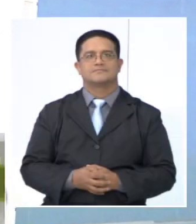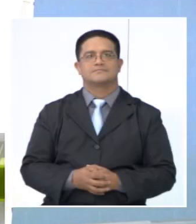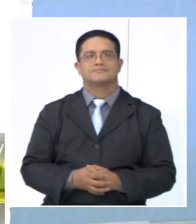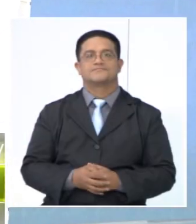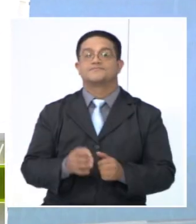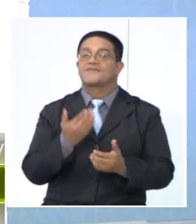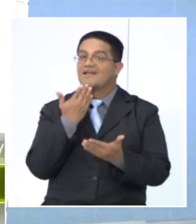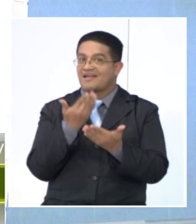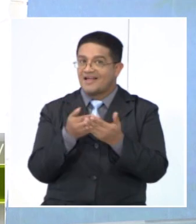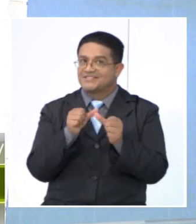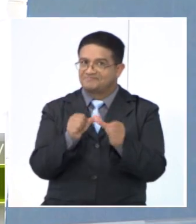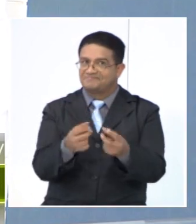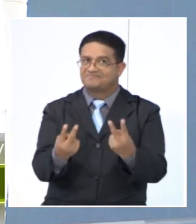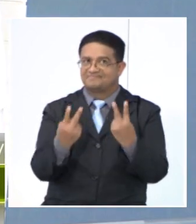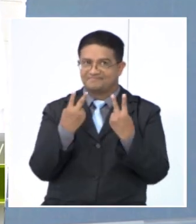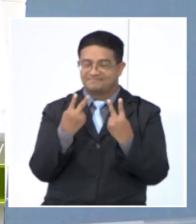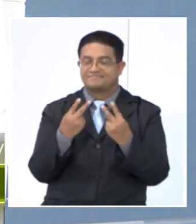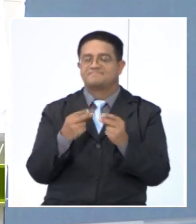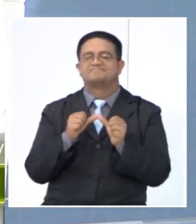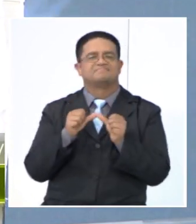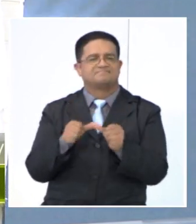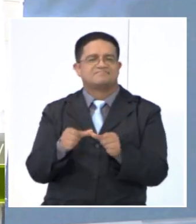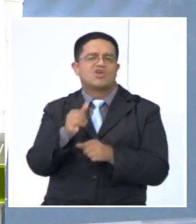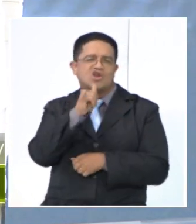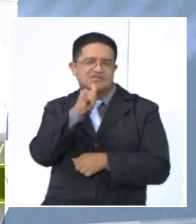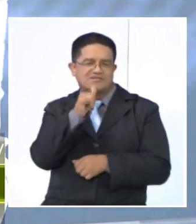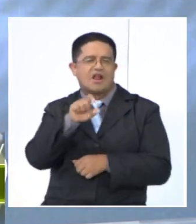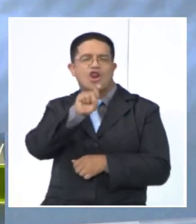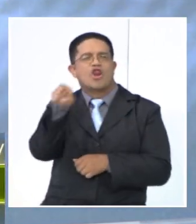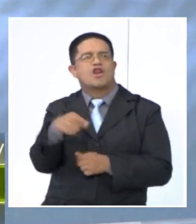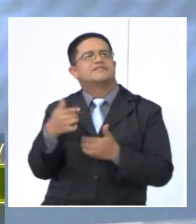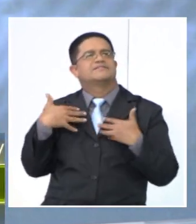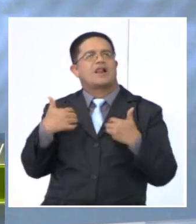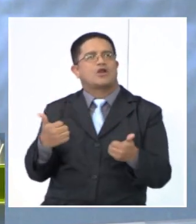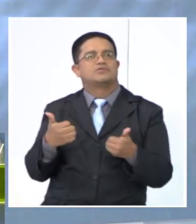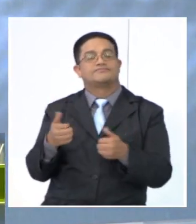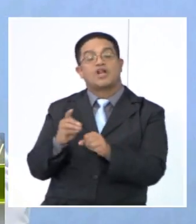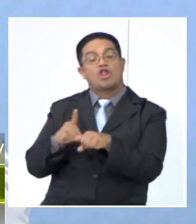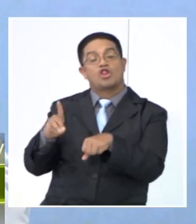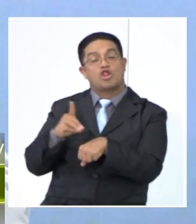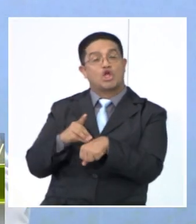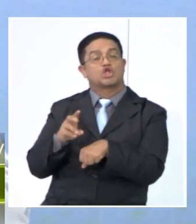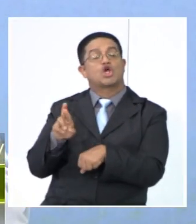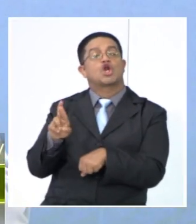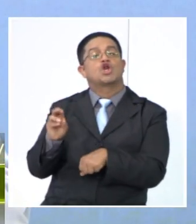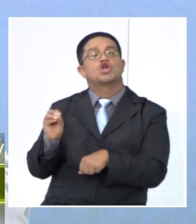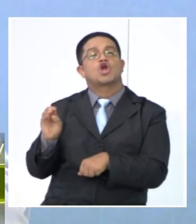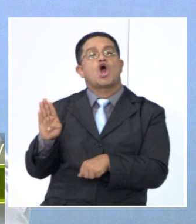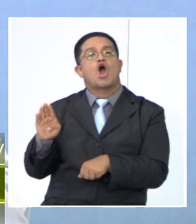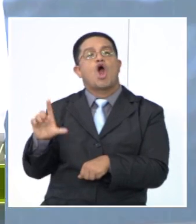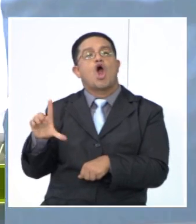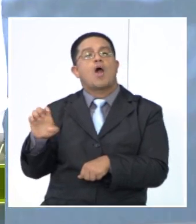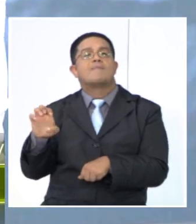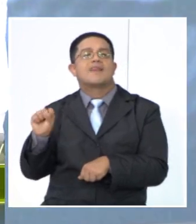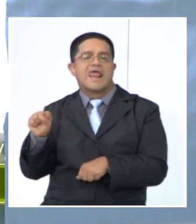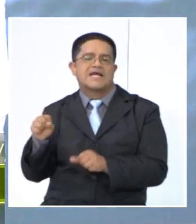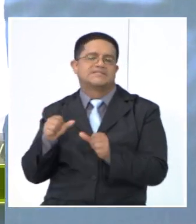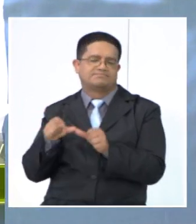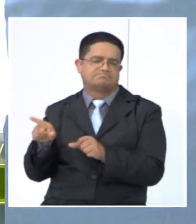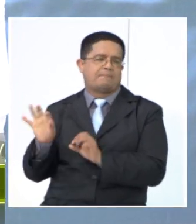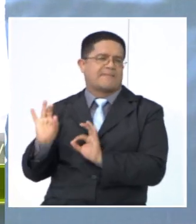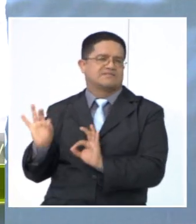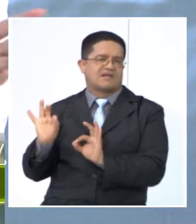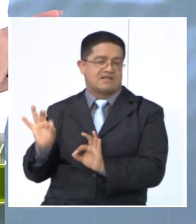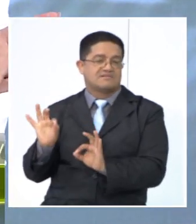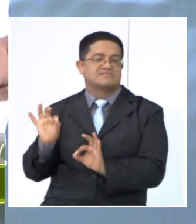Gracias por continuar en nuestra sintonía. Seguimos con más de Noticias Globovisión Salud. El doctor Arcides Robles nos sigue acompañando, especialista en